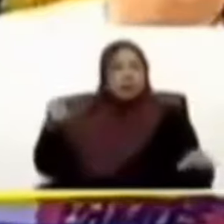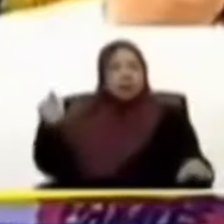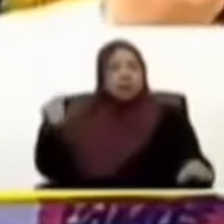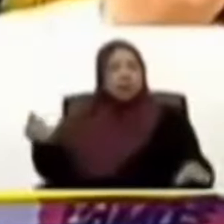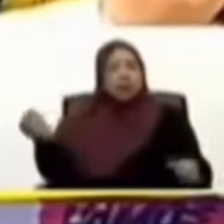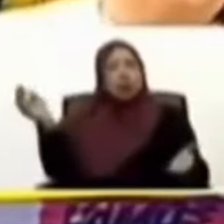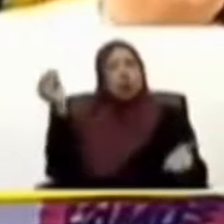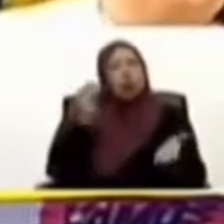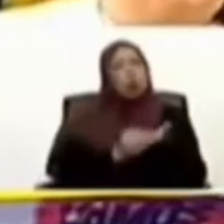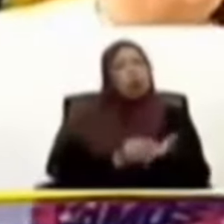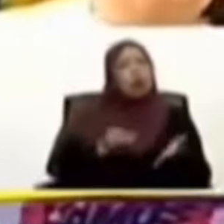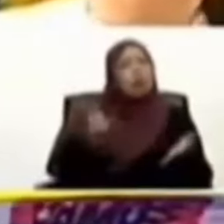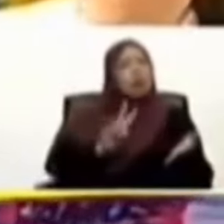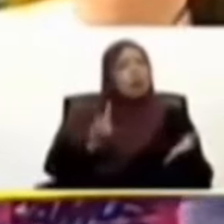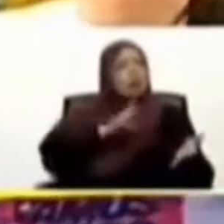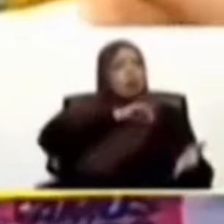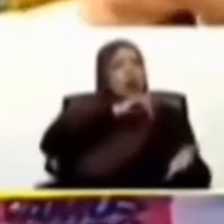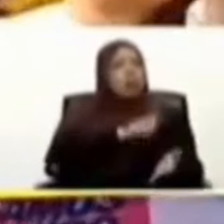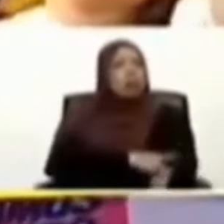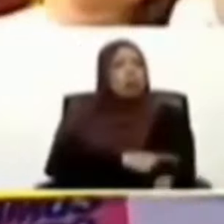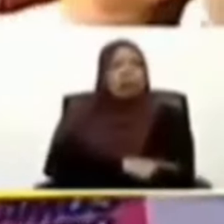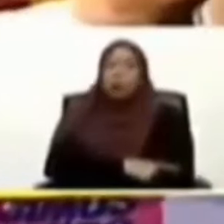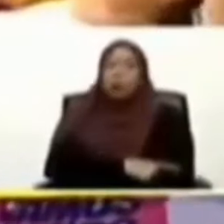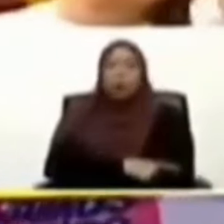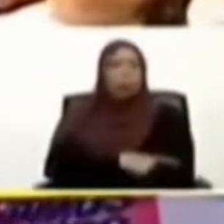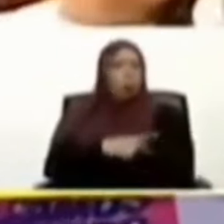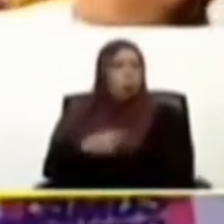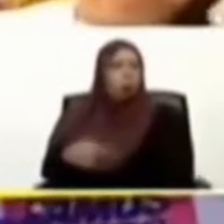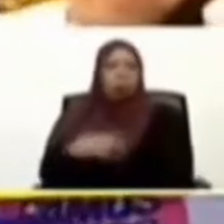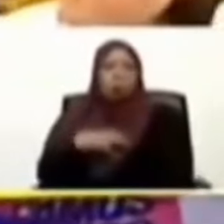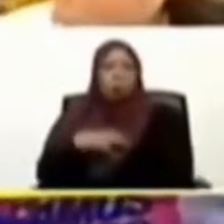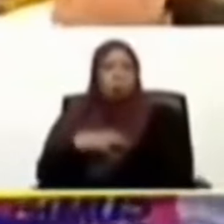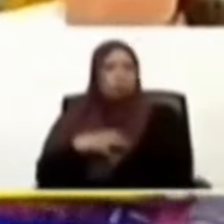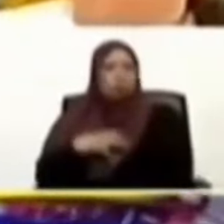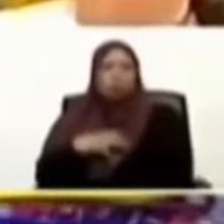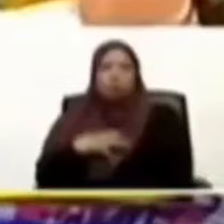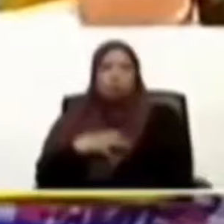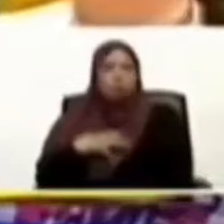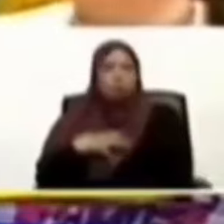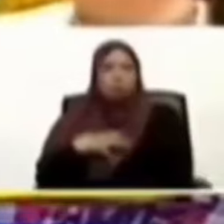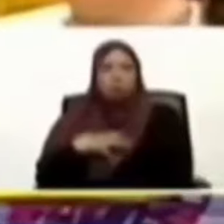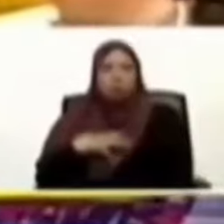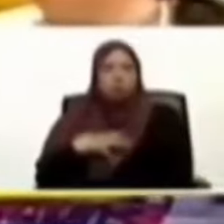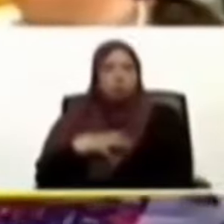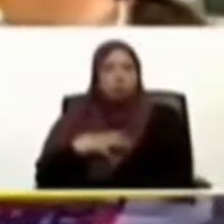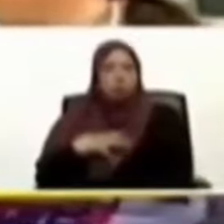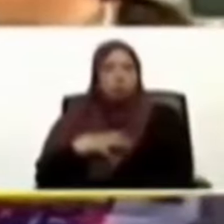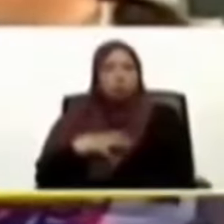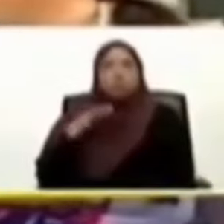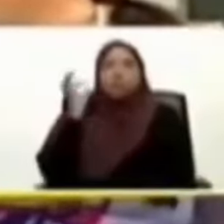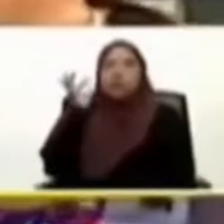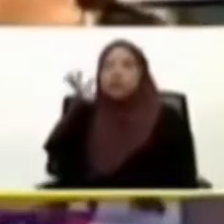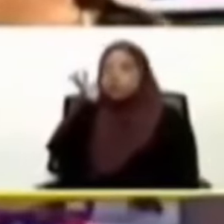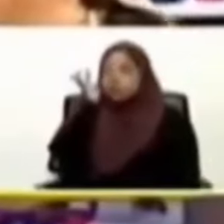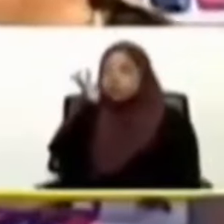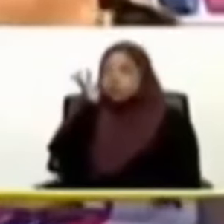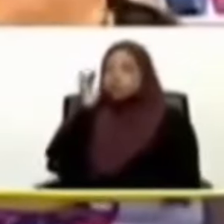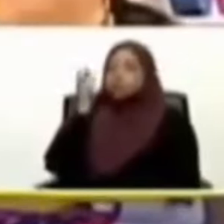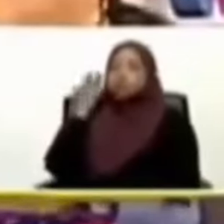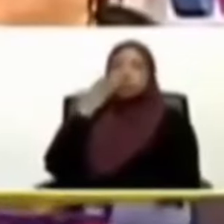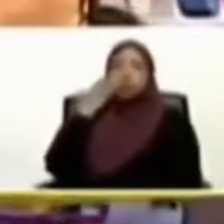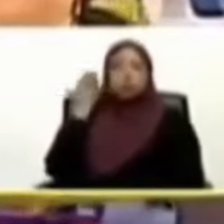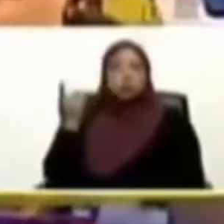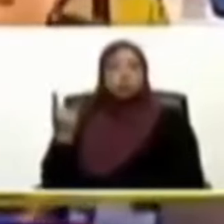Maduro, cuyo gobierno ha empobrecido y desgarrado a Venezuela. Según la ONU, 7.7 millones de personas, es decir,